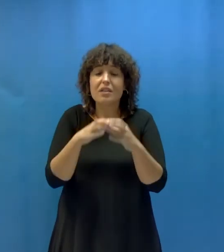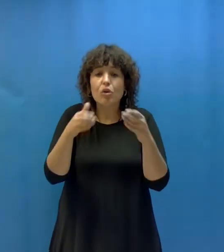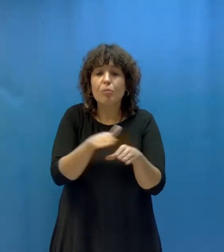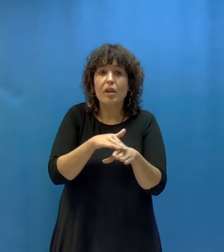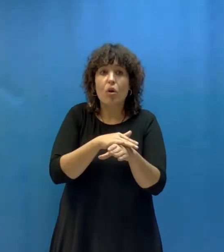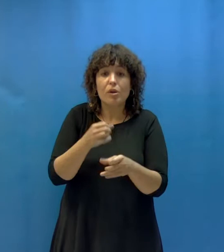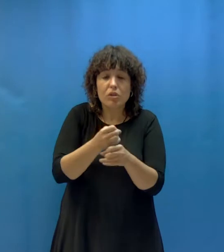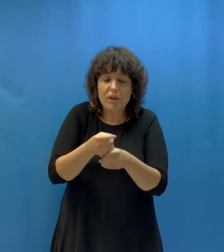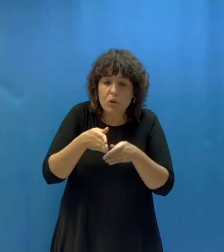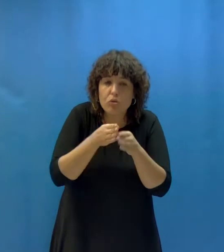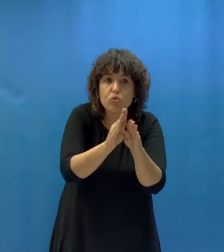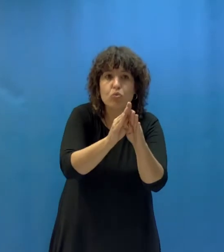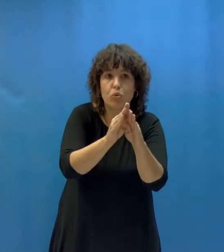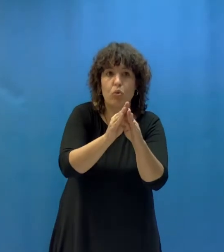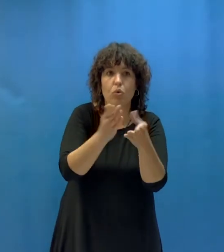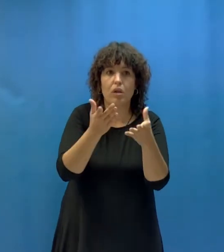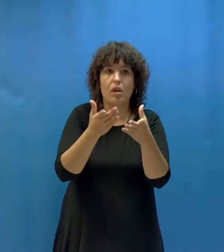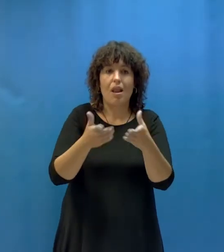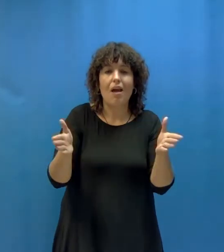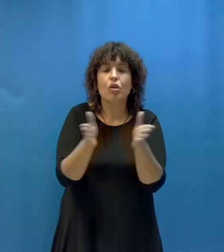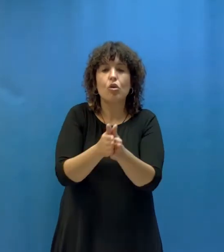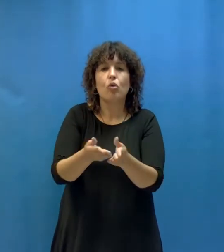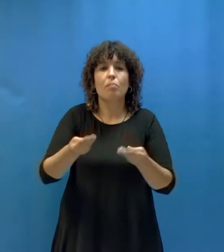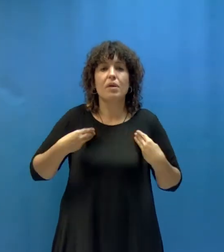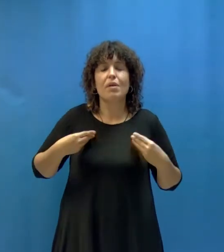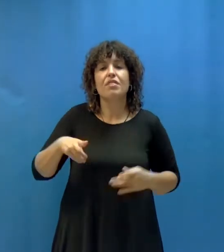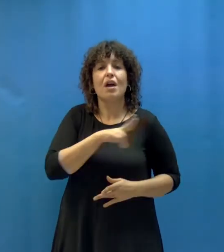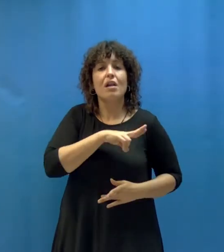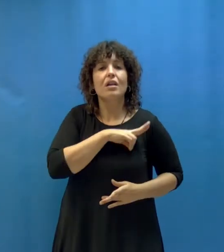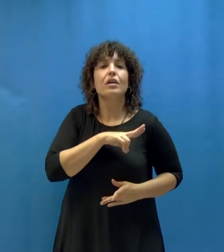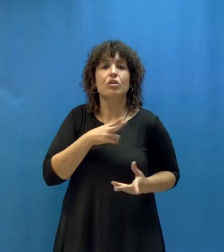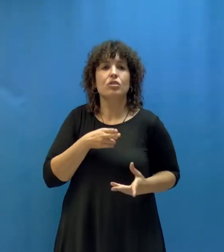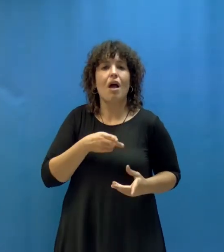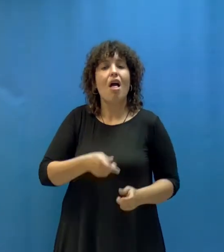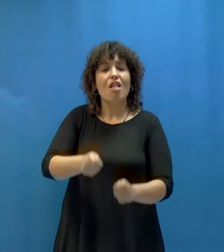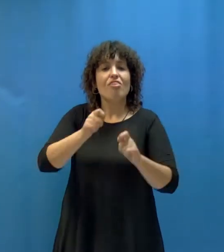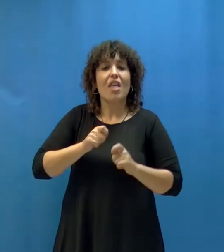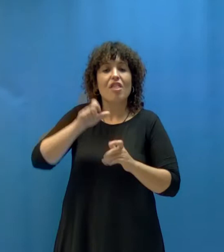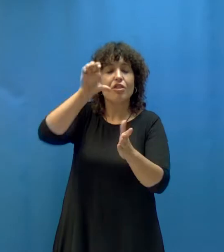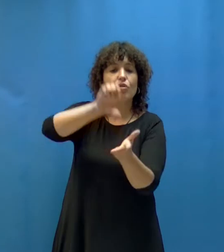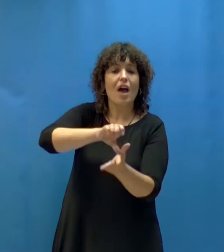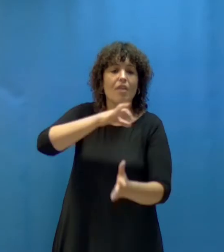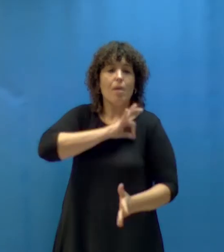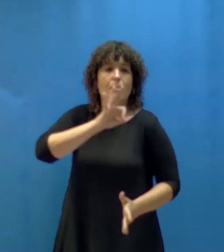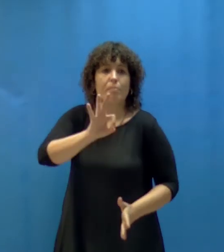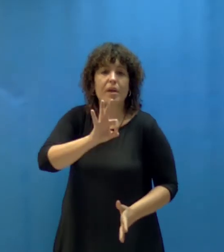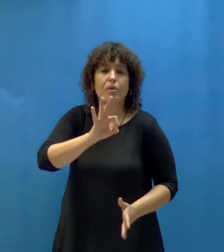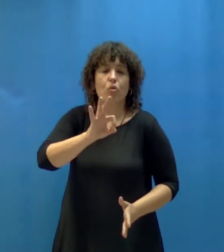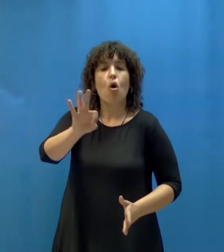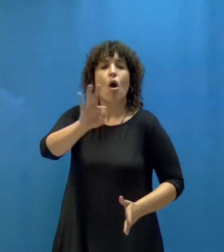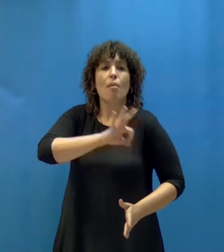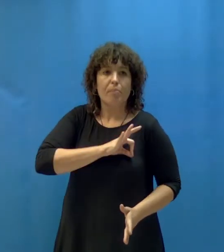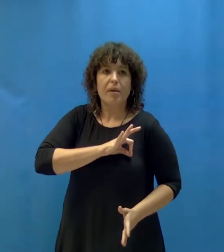la Fundación Pluralidad y Convivencia Religiosa ha dado el premio a esta ciudad por la convivencia religiosa en la